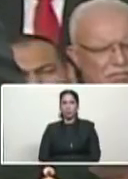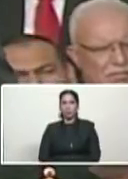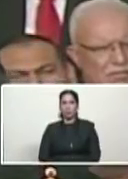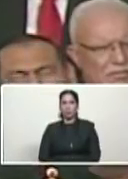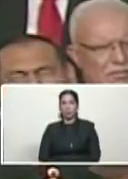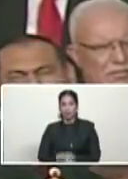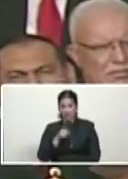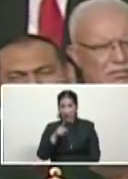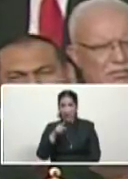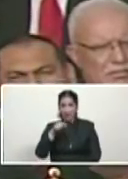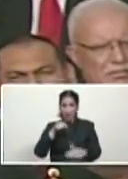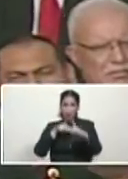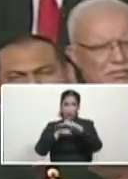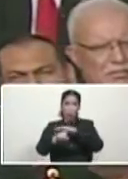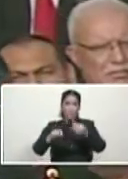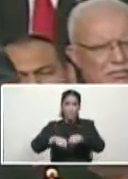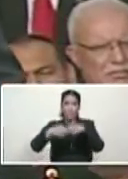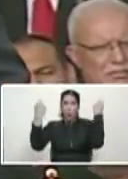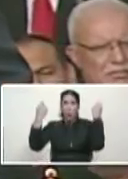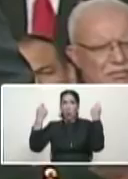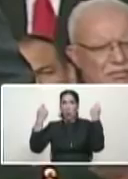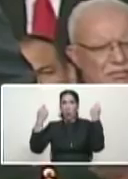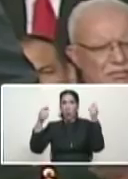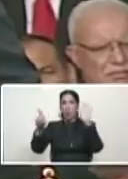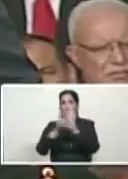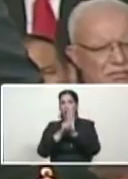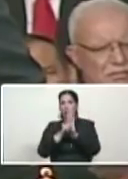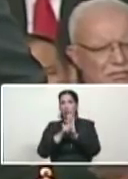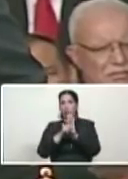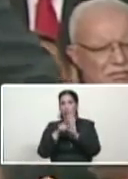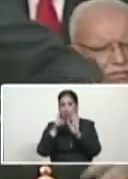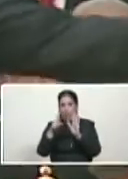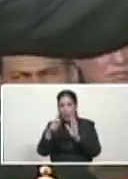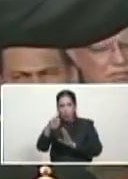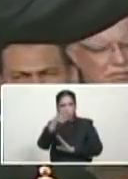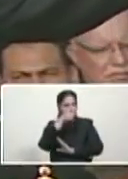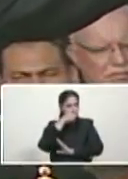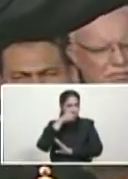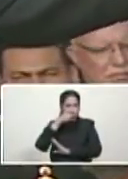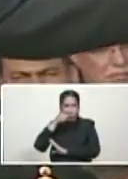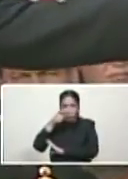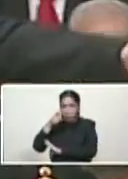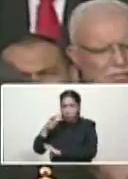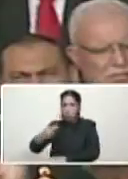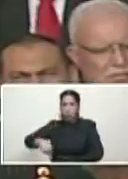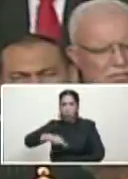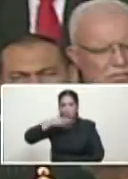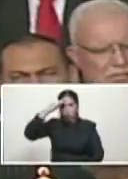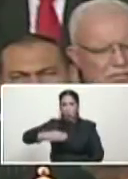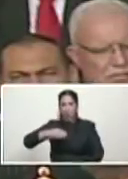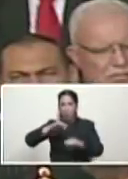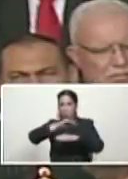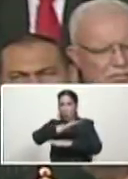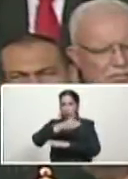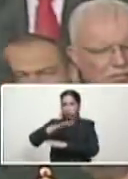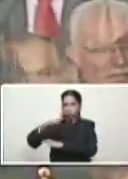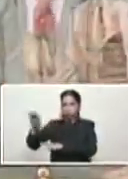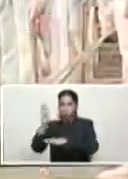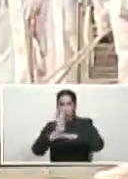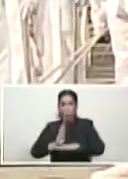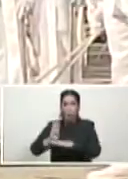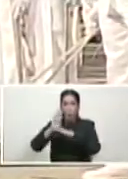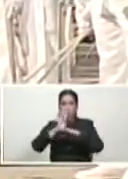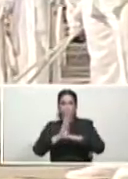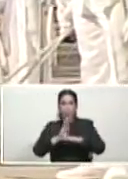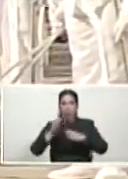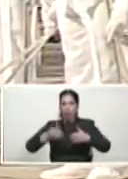Esa incursión fue detectada por nuestros soldados del mar, nuestra Armada